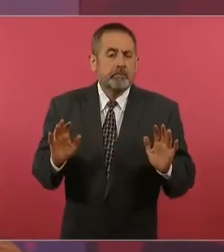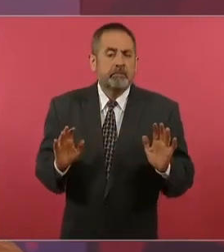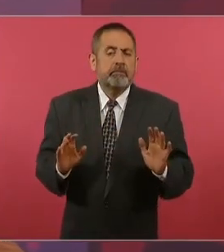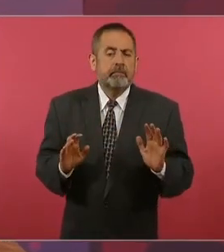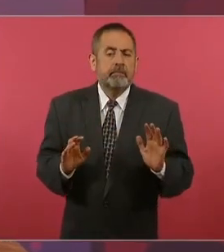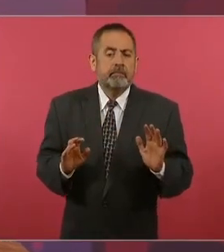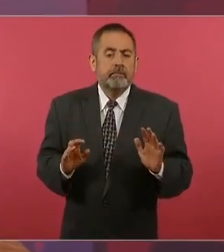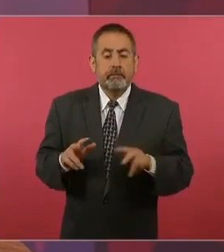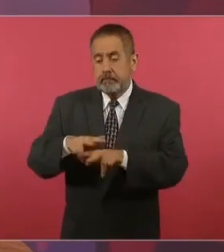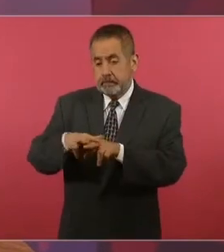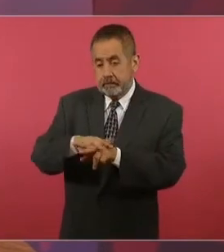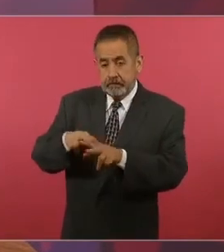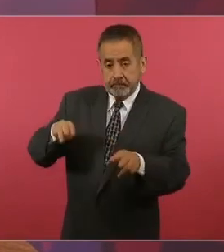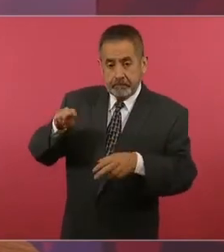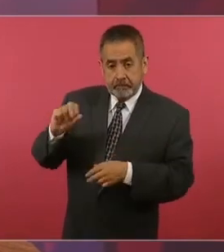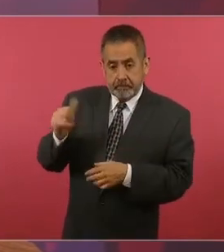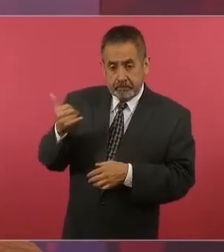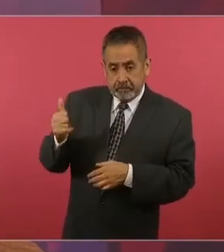El Tren Maya,